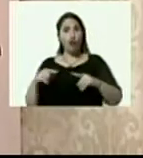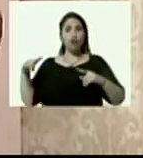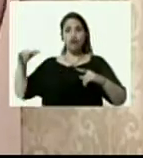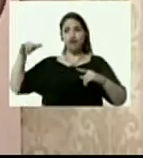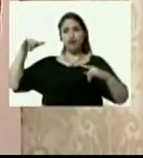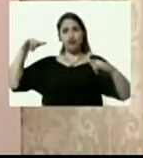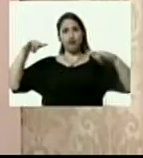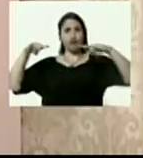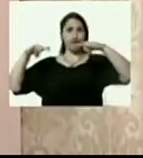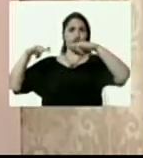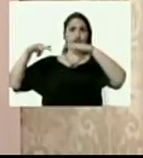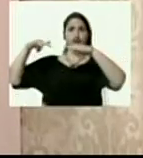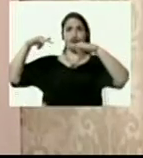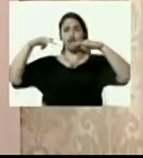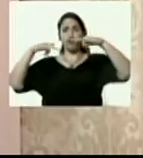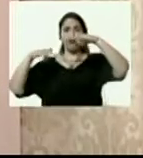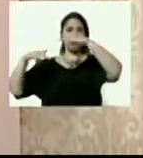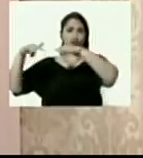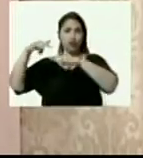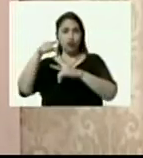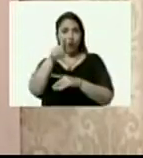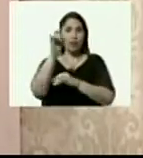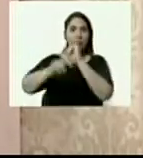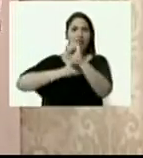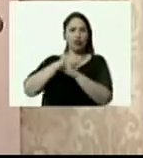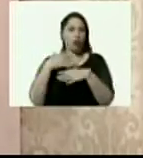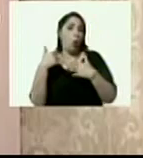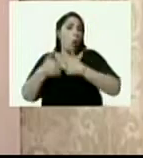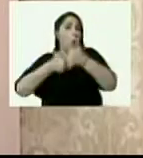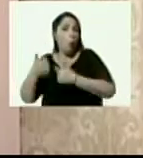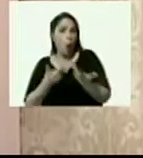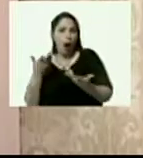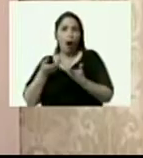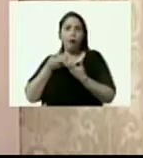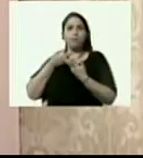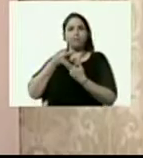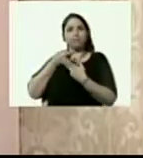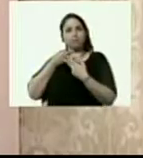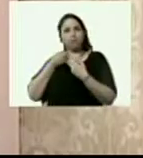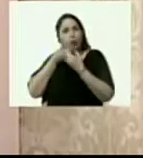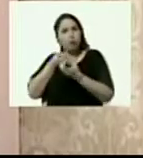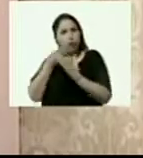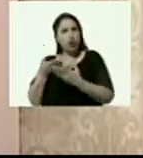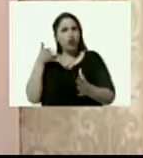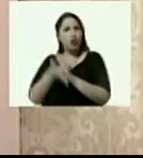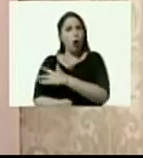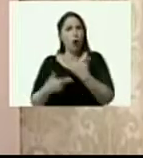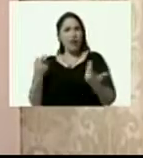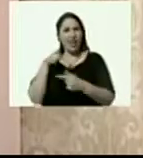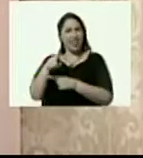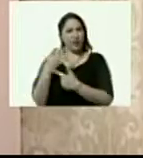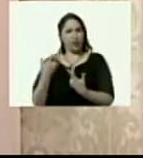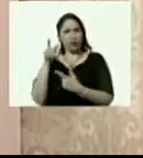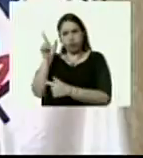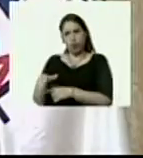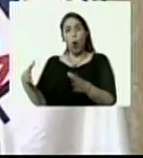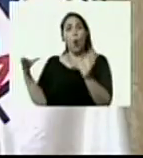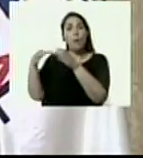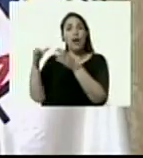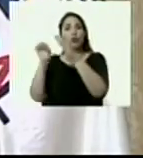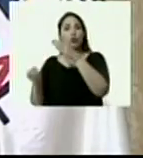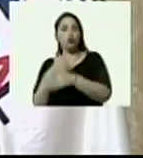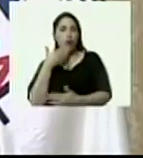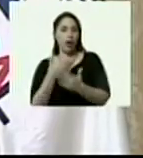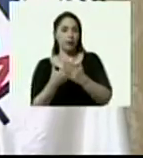que volaba en una misión internacional cuál es su comentario al respecto de esa de esa posición del comando sur las